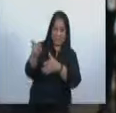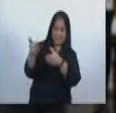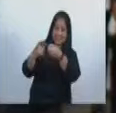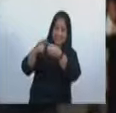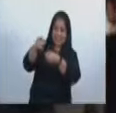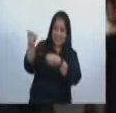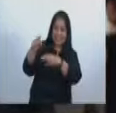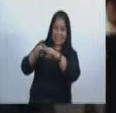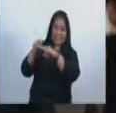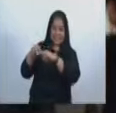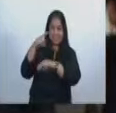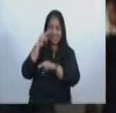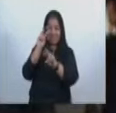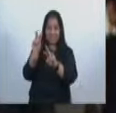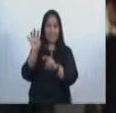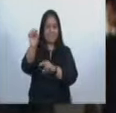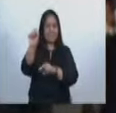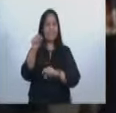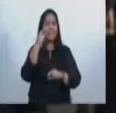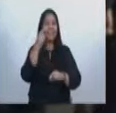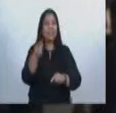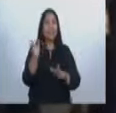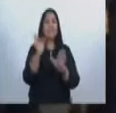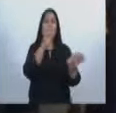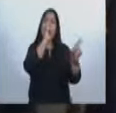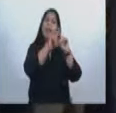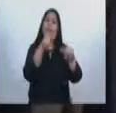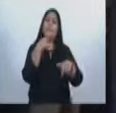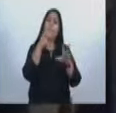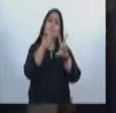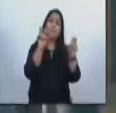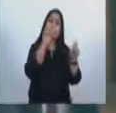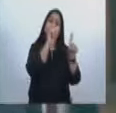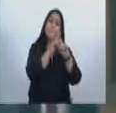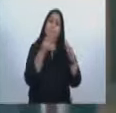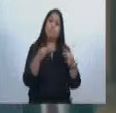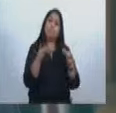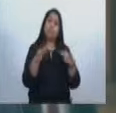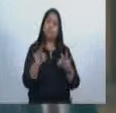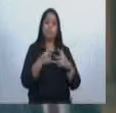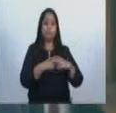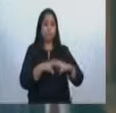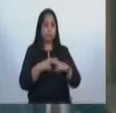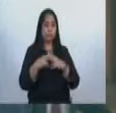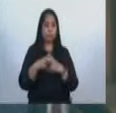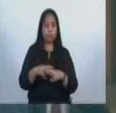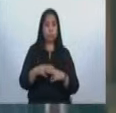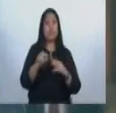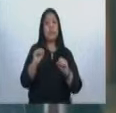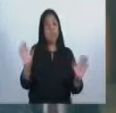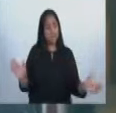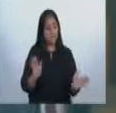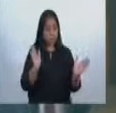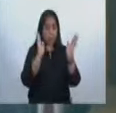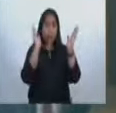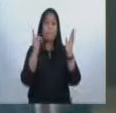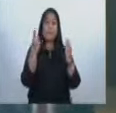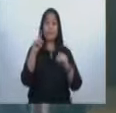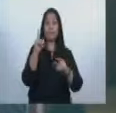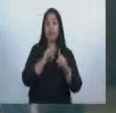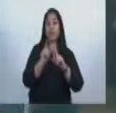entre el público este en donde lo que se hace es tratar de desarrollar mecanismos que fomenten